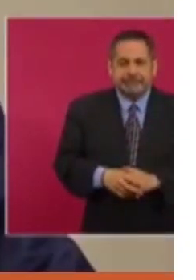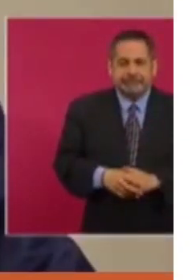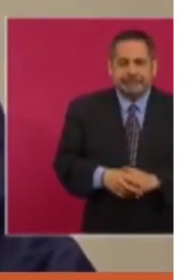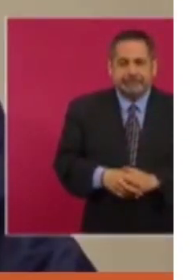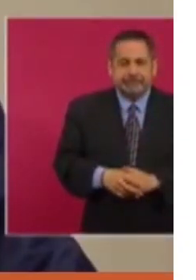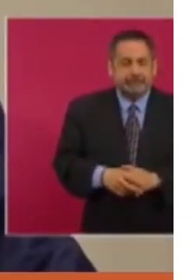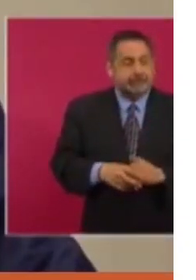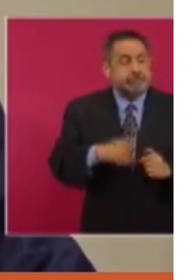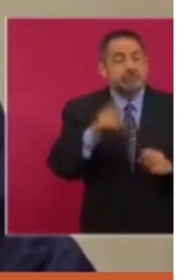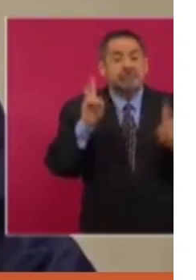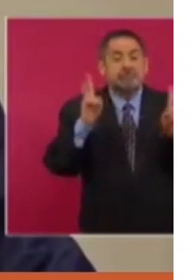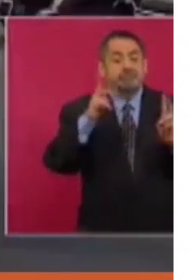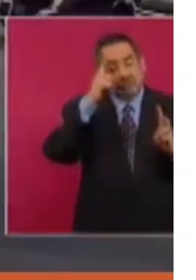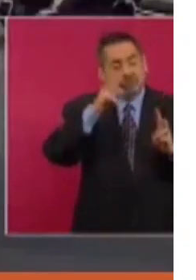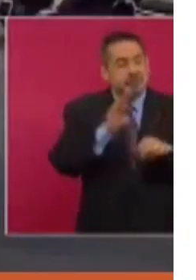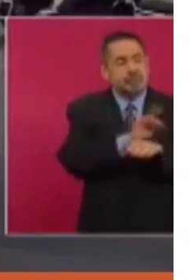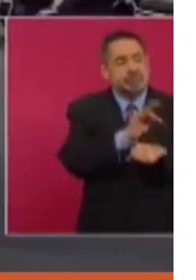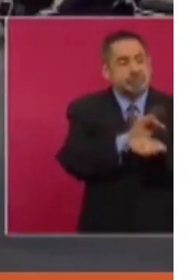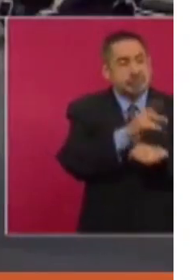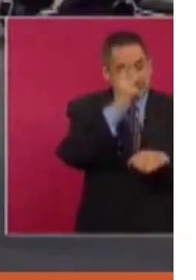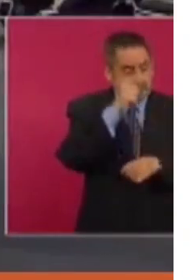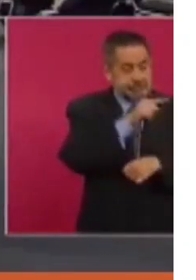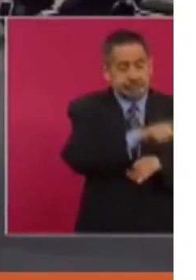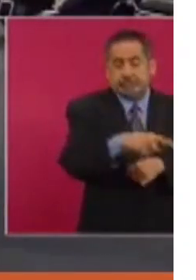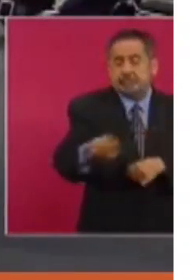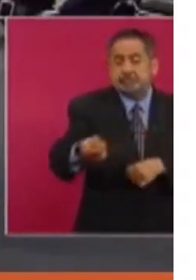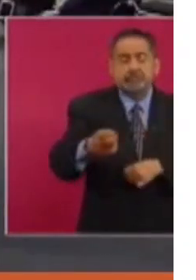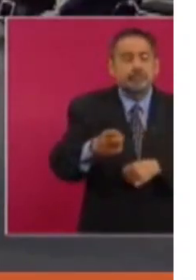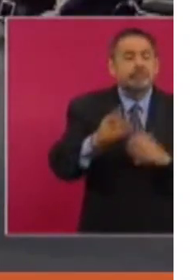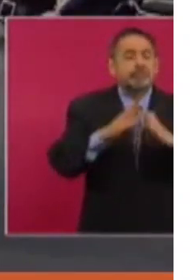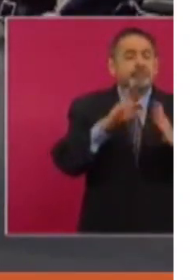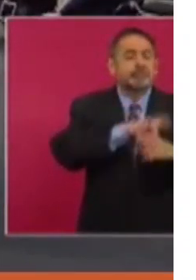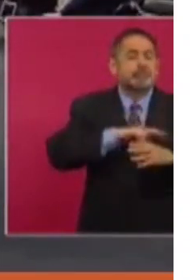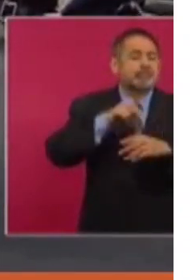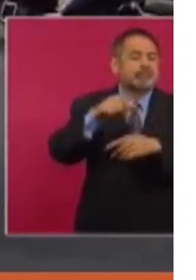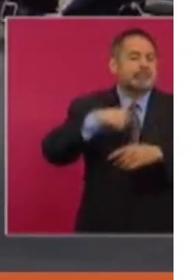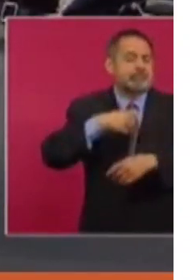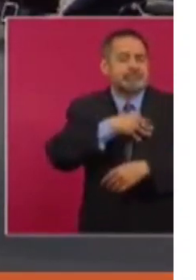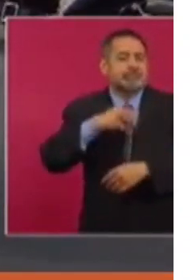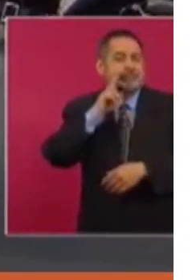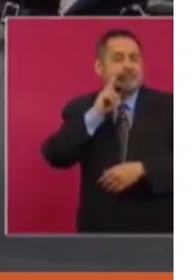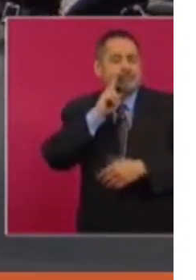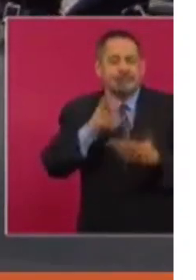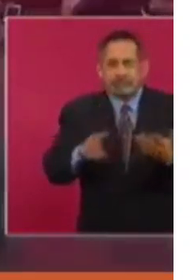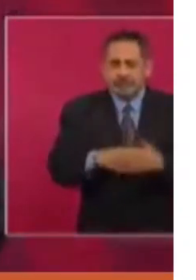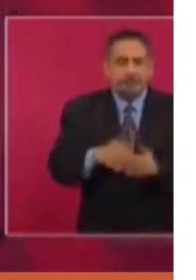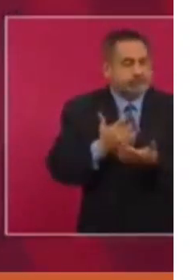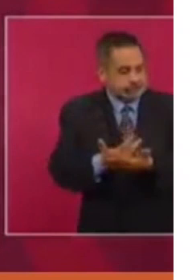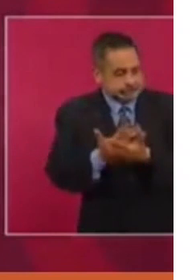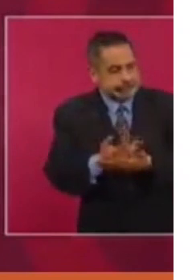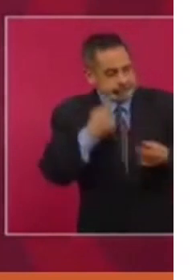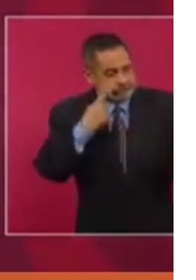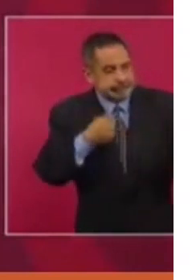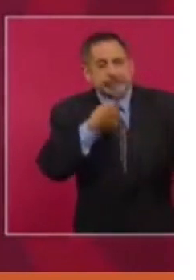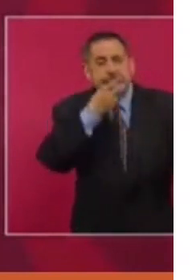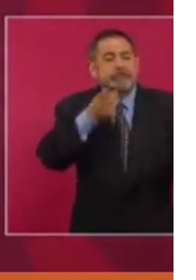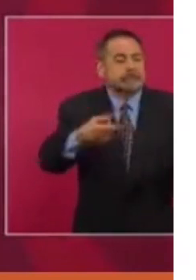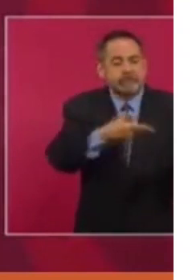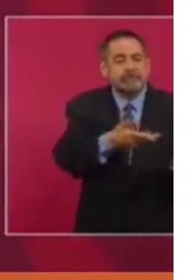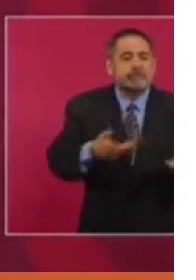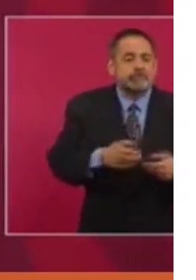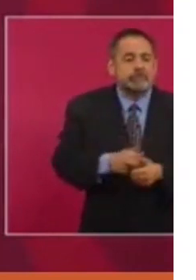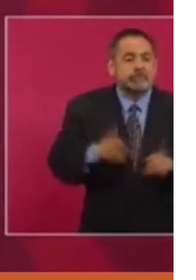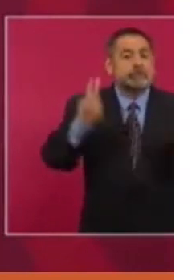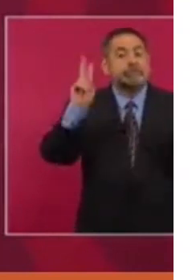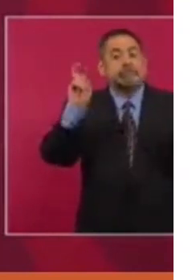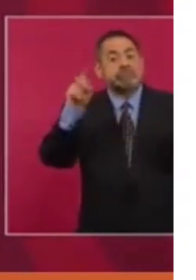A mi hijo, ¿no? En Houston. Entonces, estoy esperando todavía que este